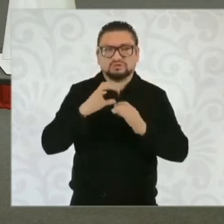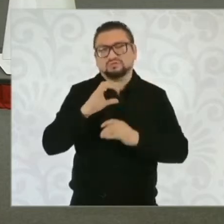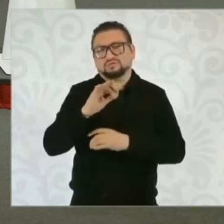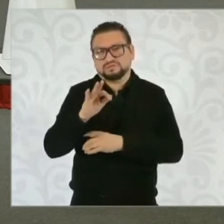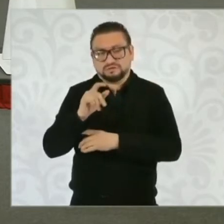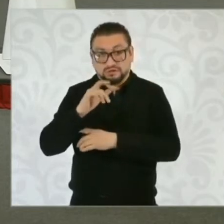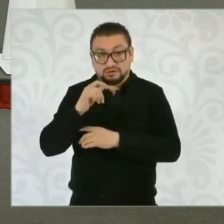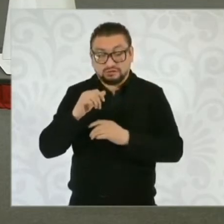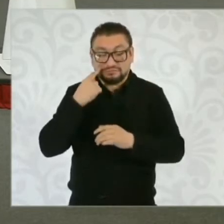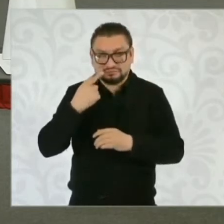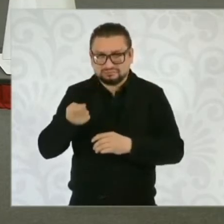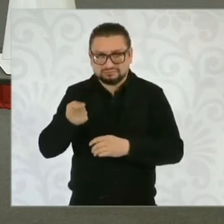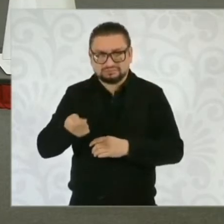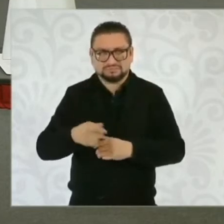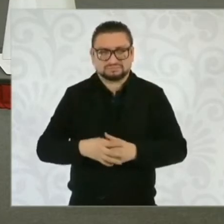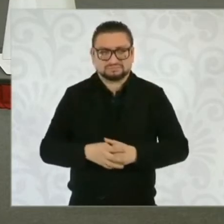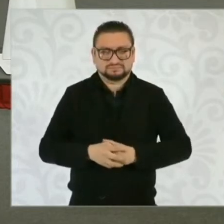Arbitraje.